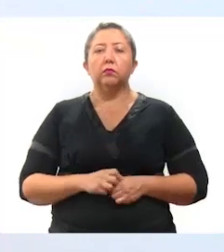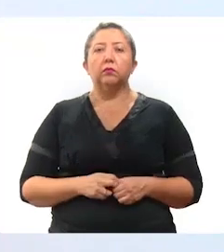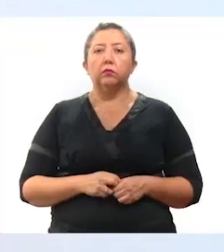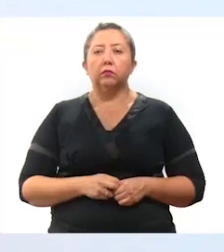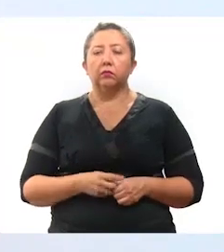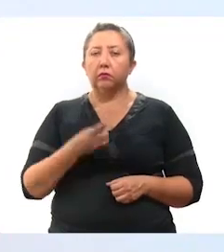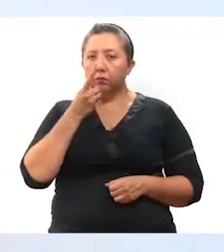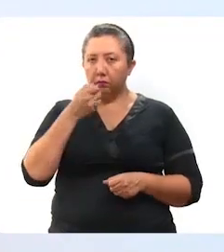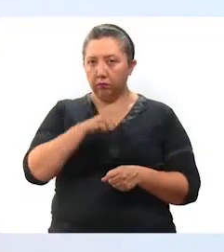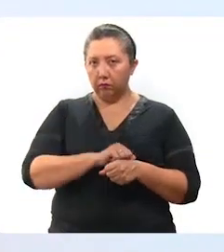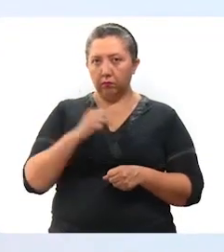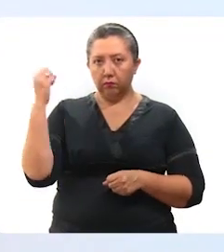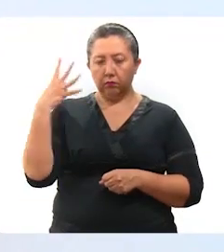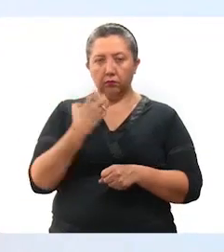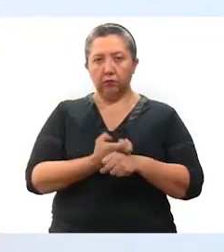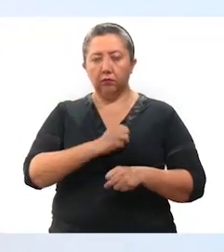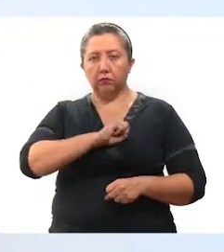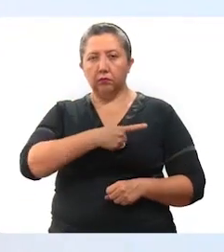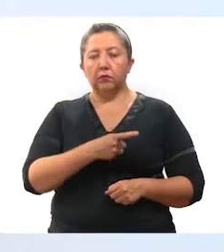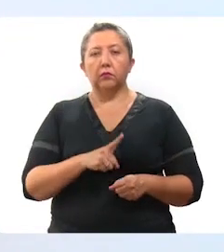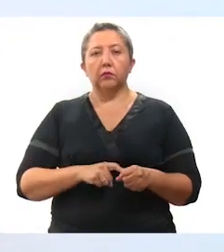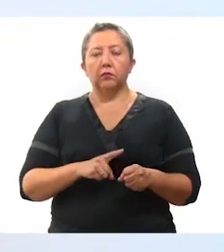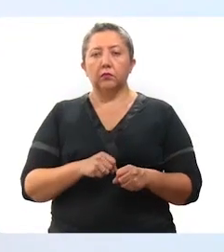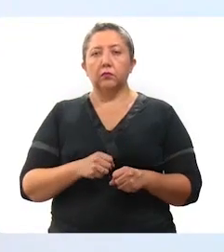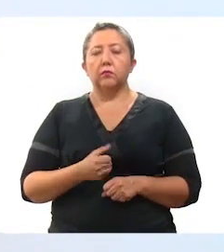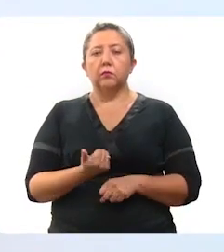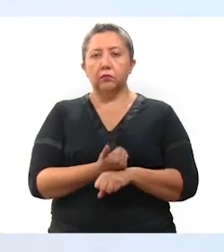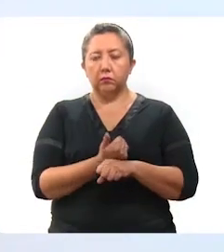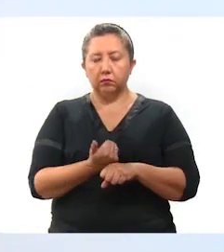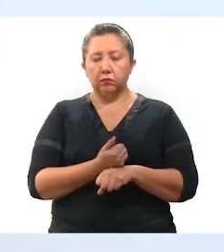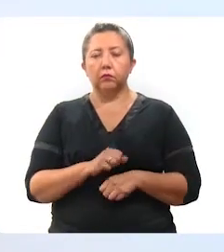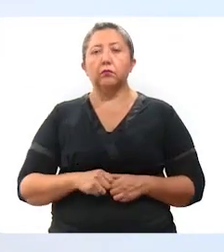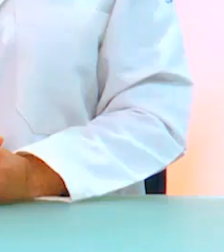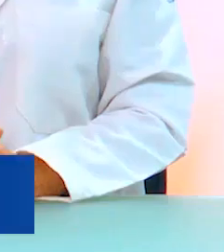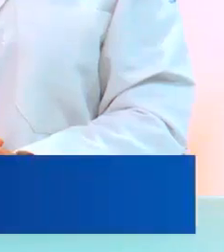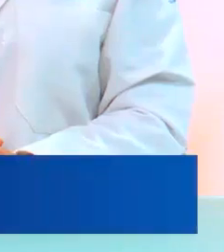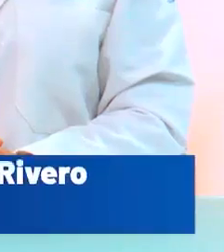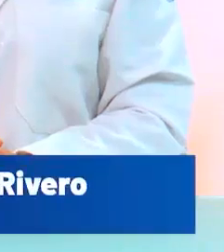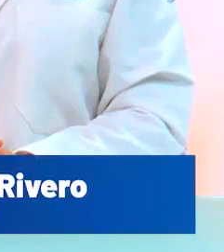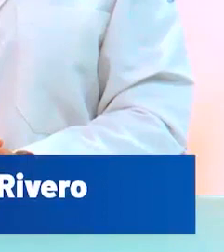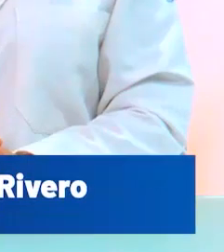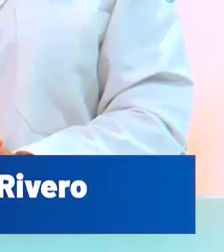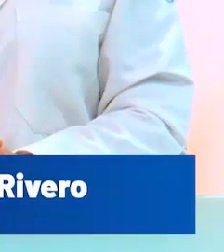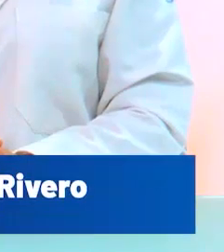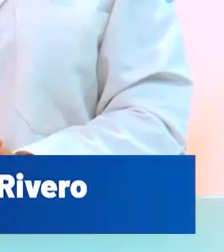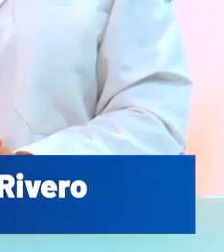años. Los indicadores semanales del Semáforo Estatal de Salud marcan color amarillo. Hasta aquí el